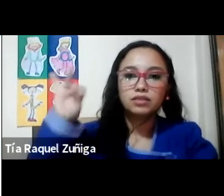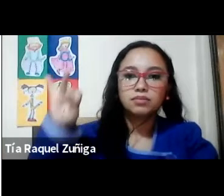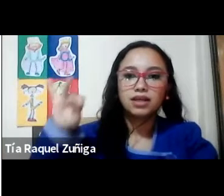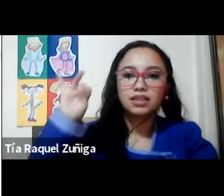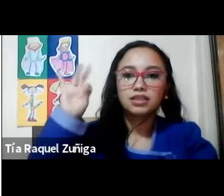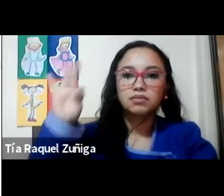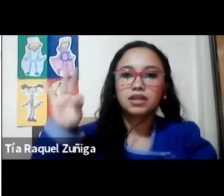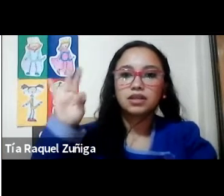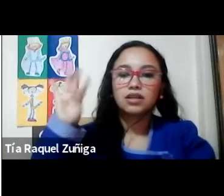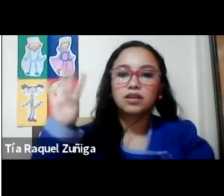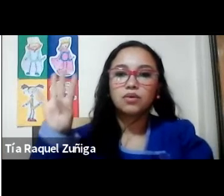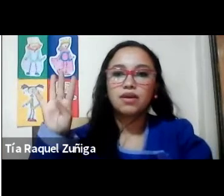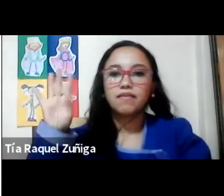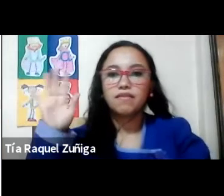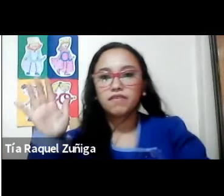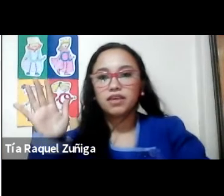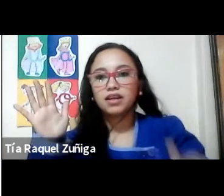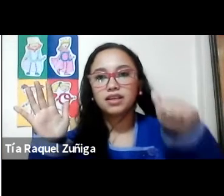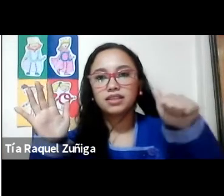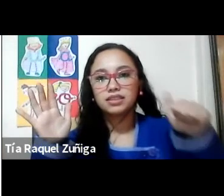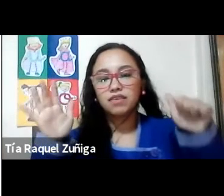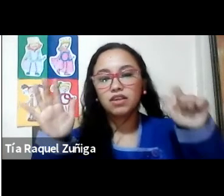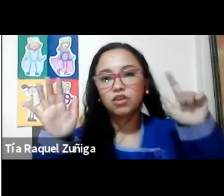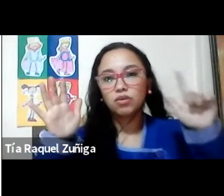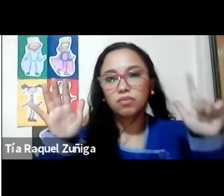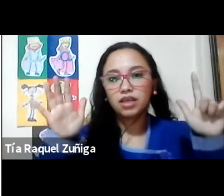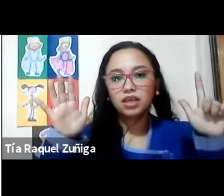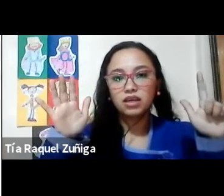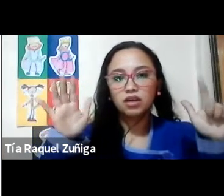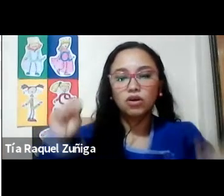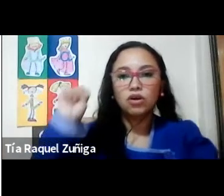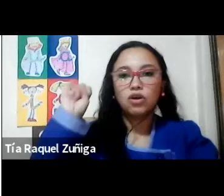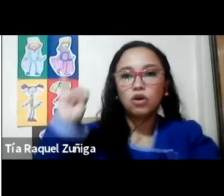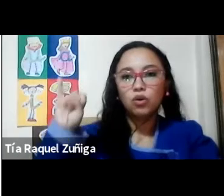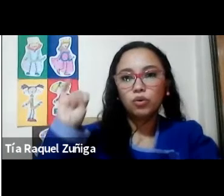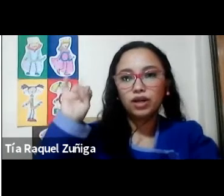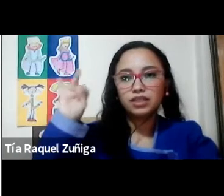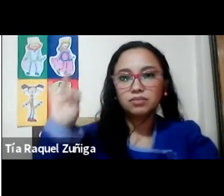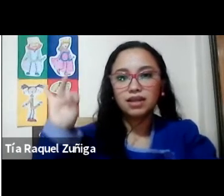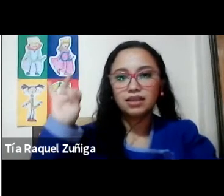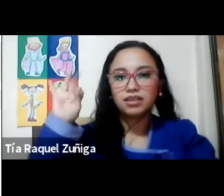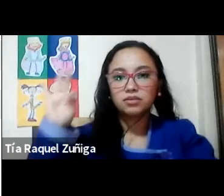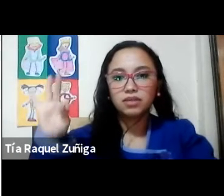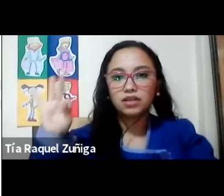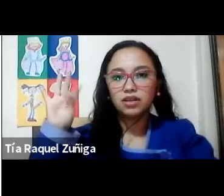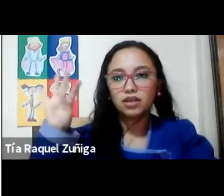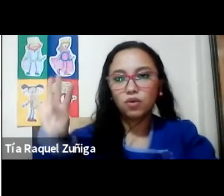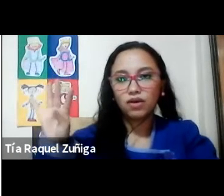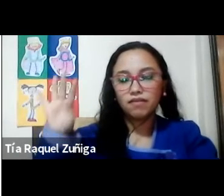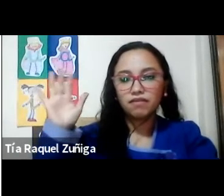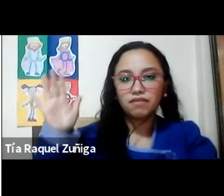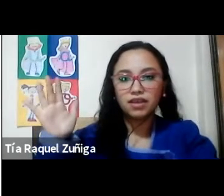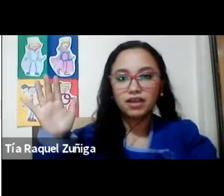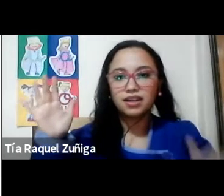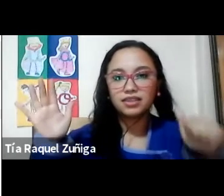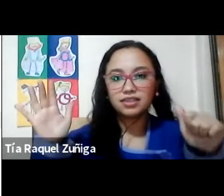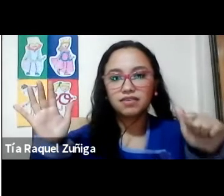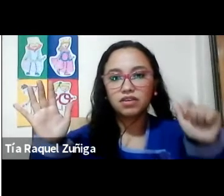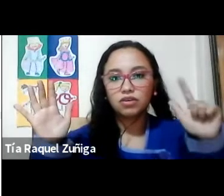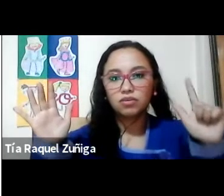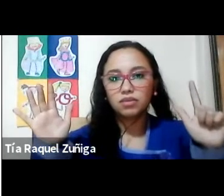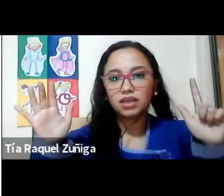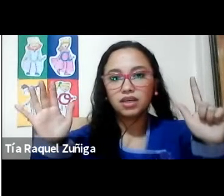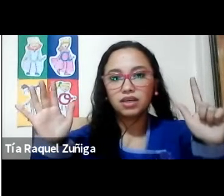Lunes, martes, miércoles, jueves, viernes, sábado, domingo. Lunes, martes, miércoles, jueves, viernes,